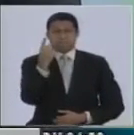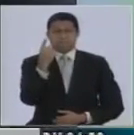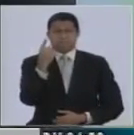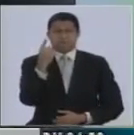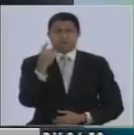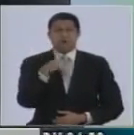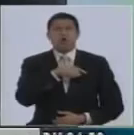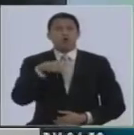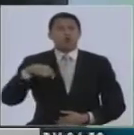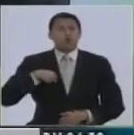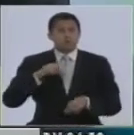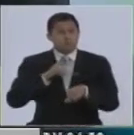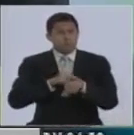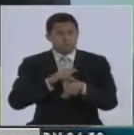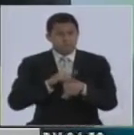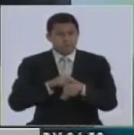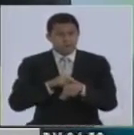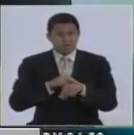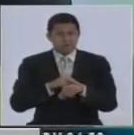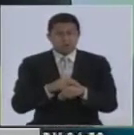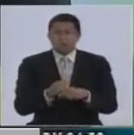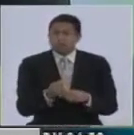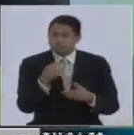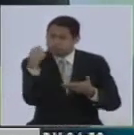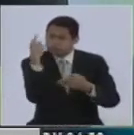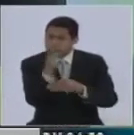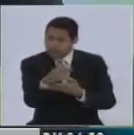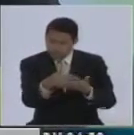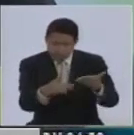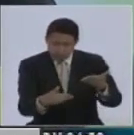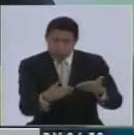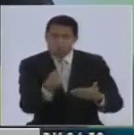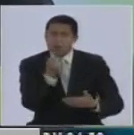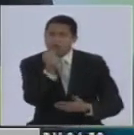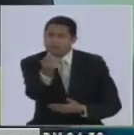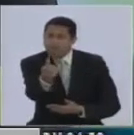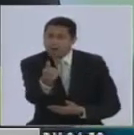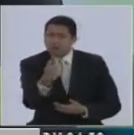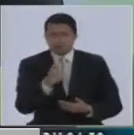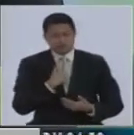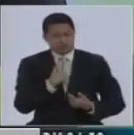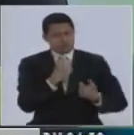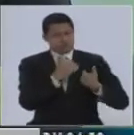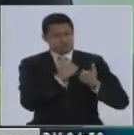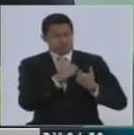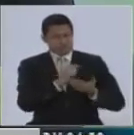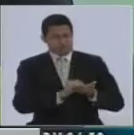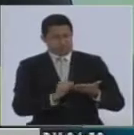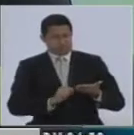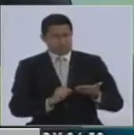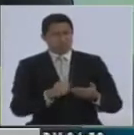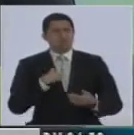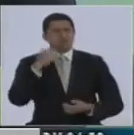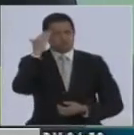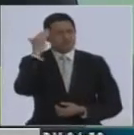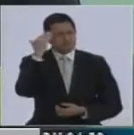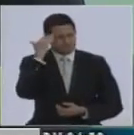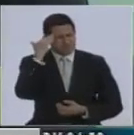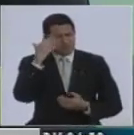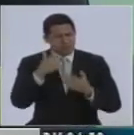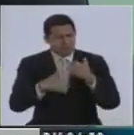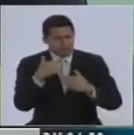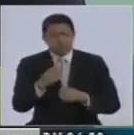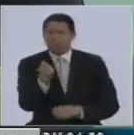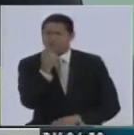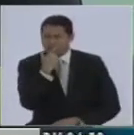nosotros los médicos cuando cuando me dedicamos tenemos una responsabilidad nuestra pluma conocemos muy bien los efectos indeseables en las